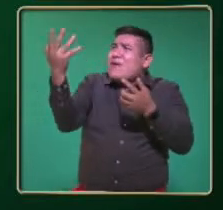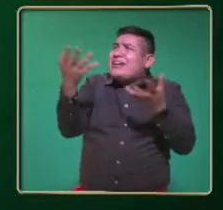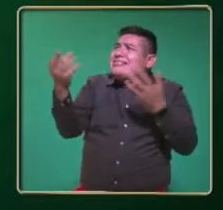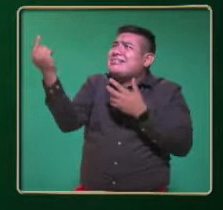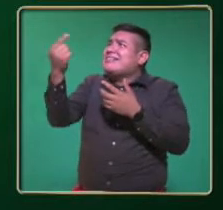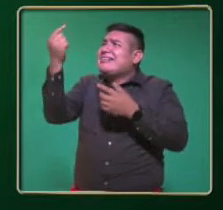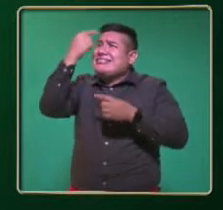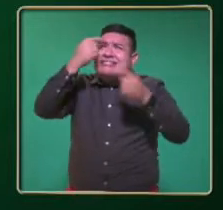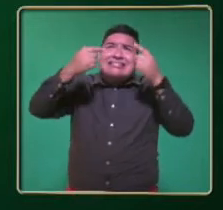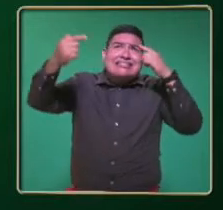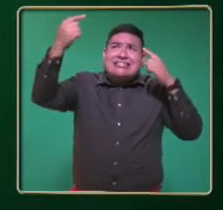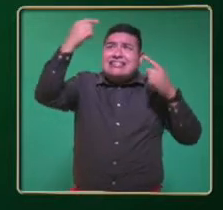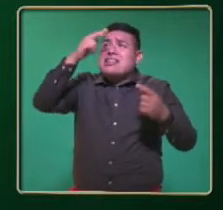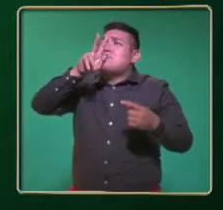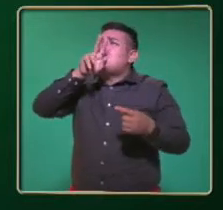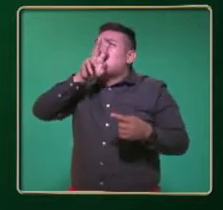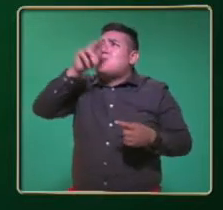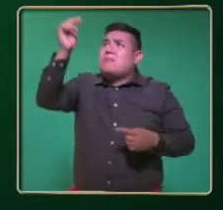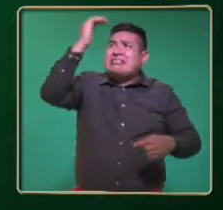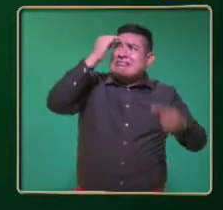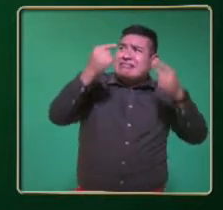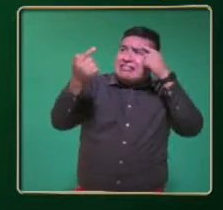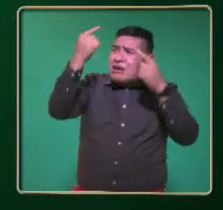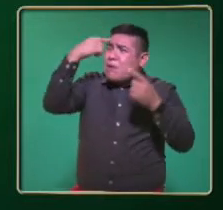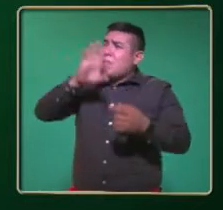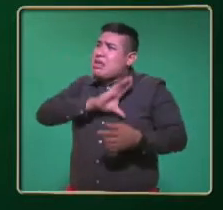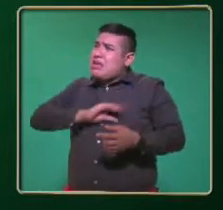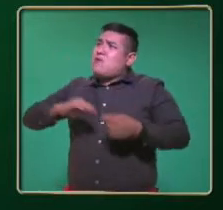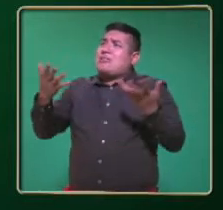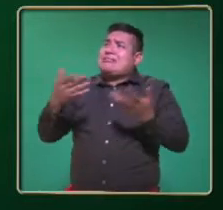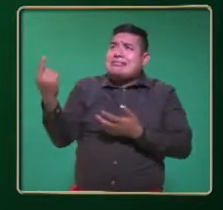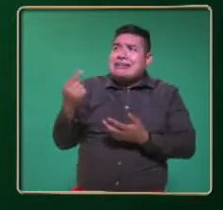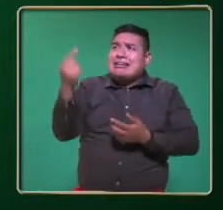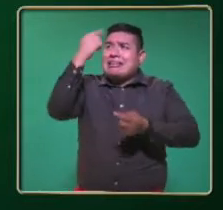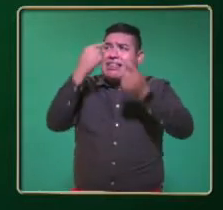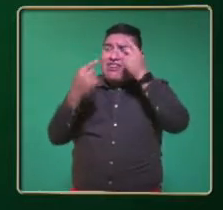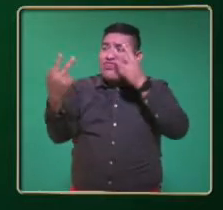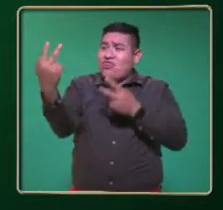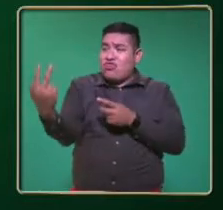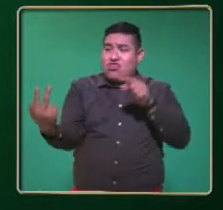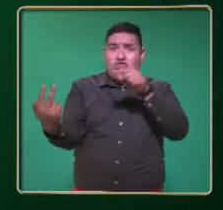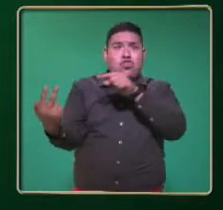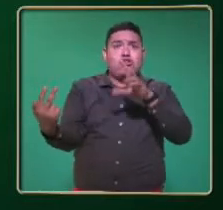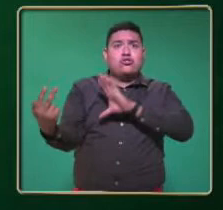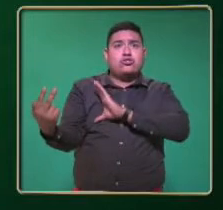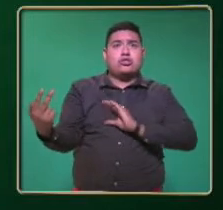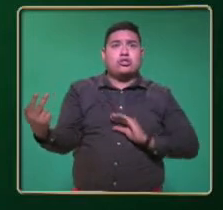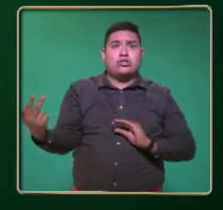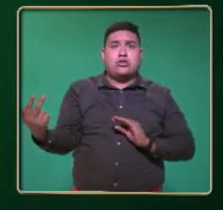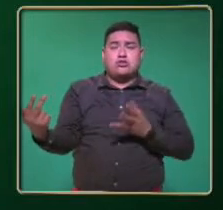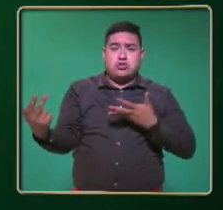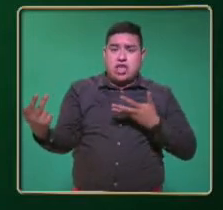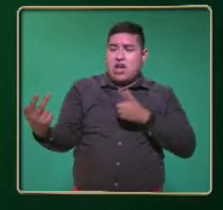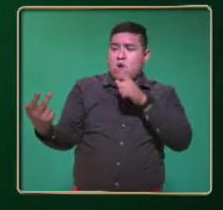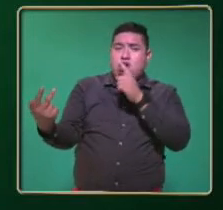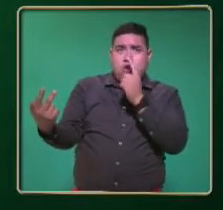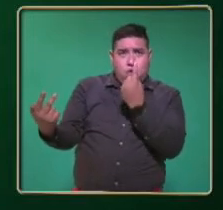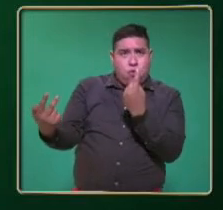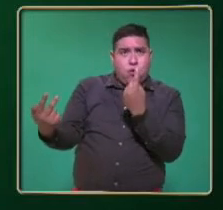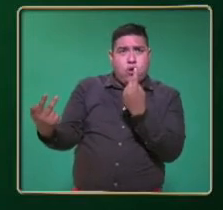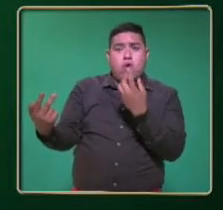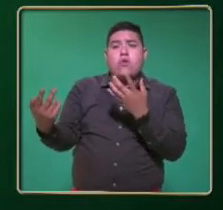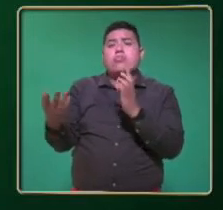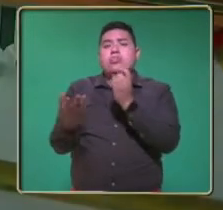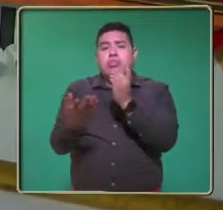con esta situación? ¿Qué voy a hacer con mi hijo? Porque ya tengo dos chicos y tengo uno con discapacidad.